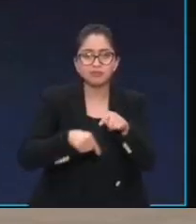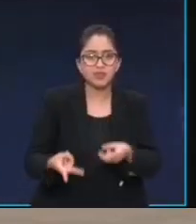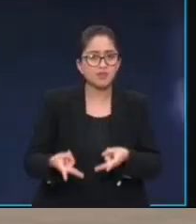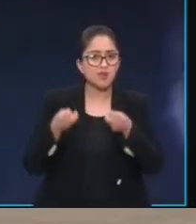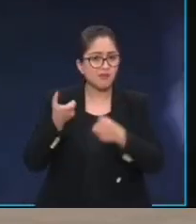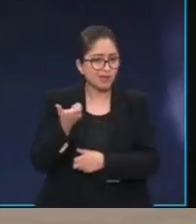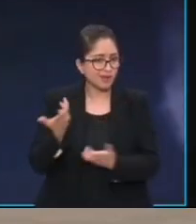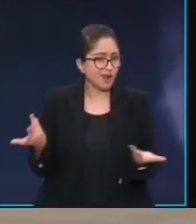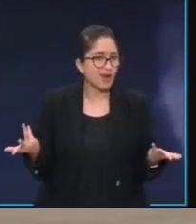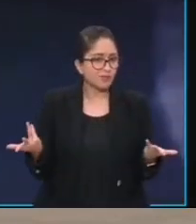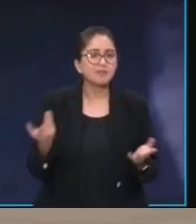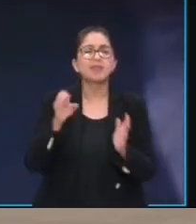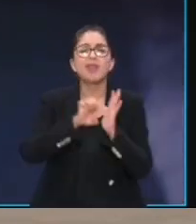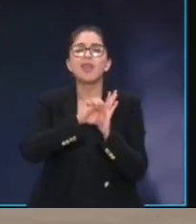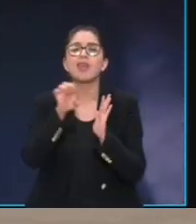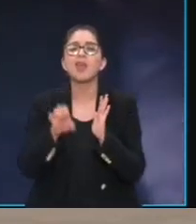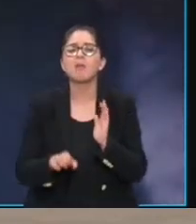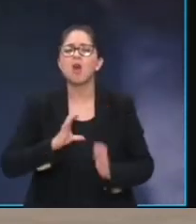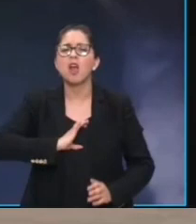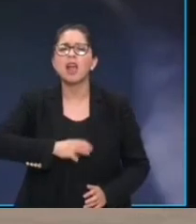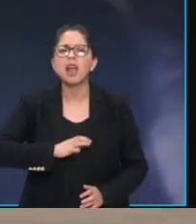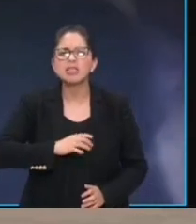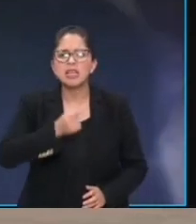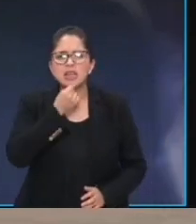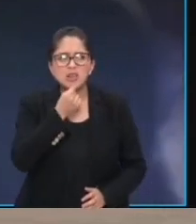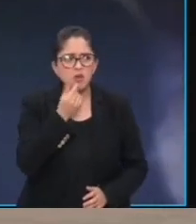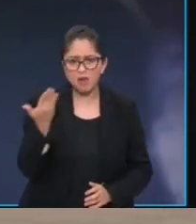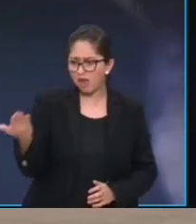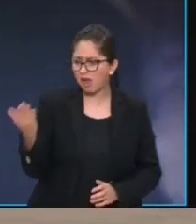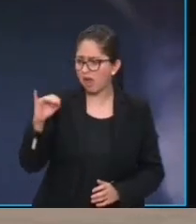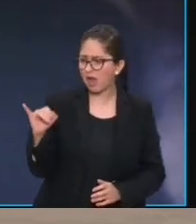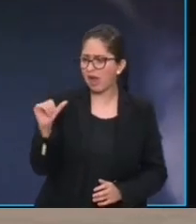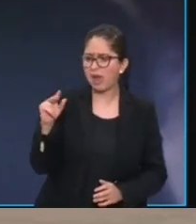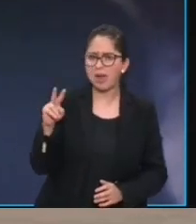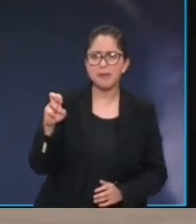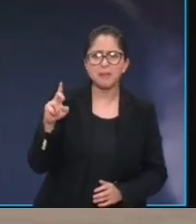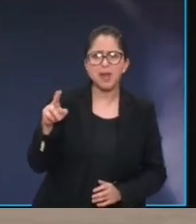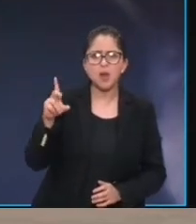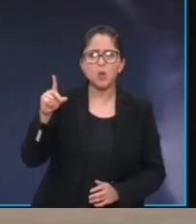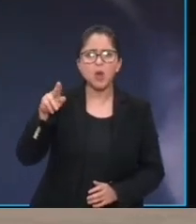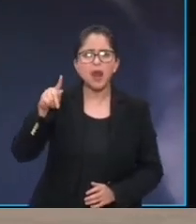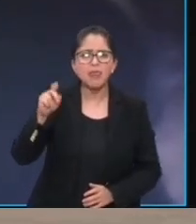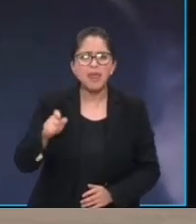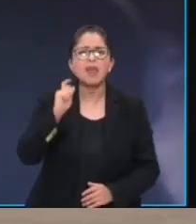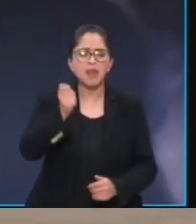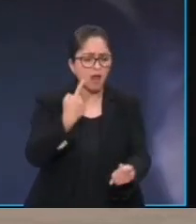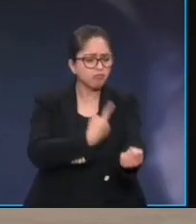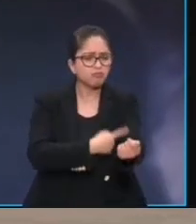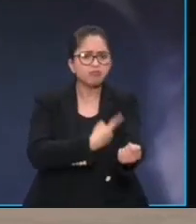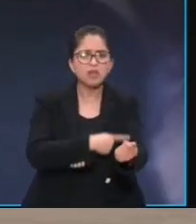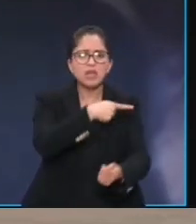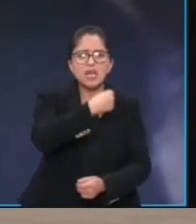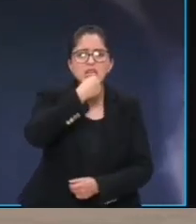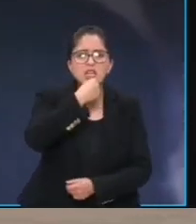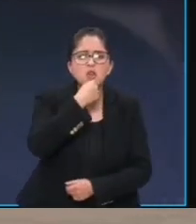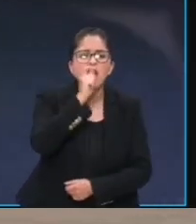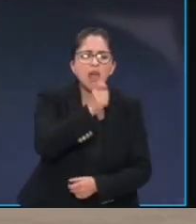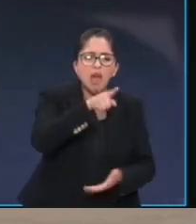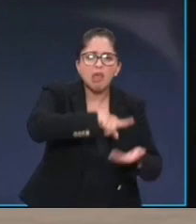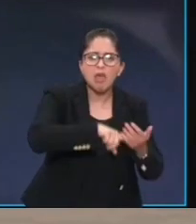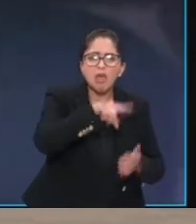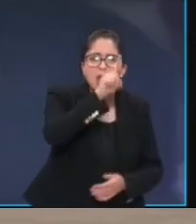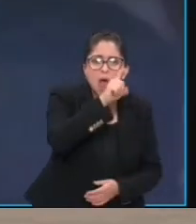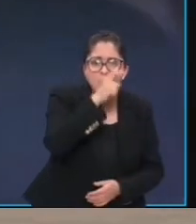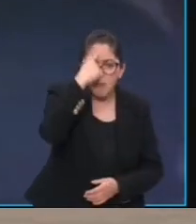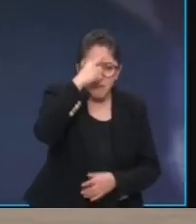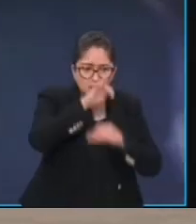Y si hablamos de cáncer de niños, aquí está Javier Duarte, el que le daba agua a los niños para tratar el cáncer. Eso sí es